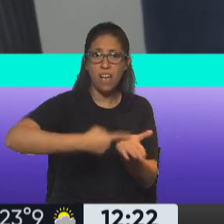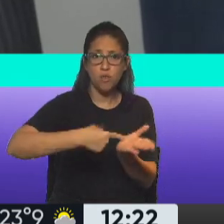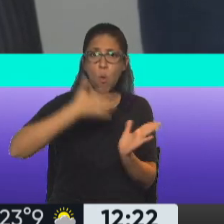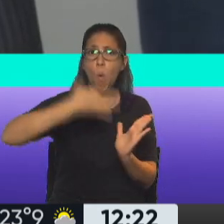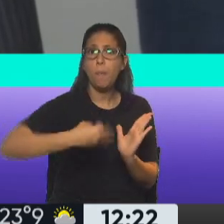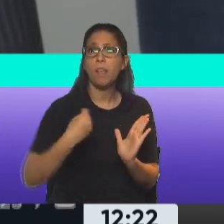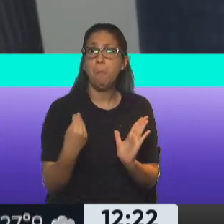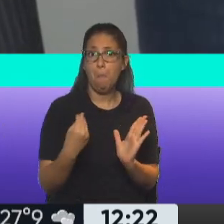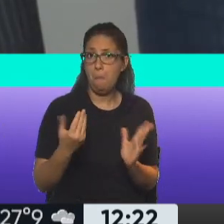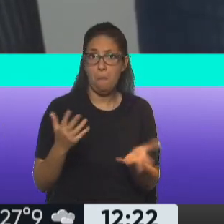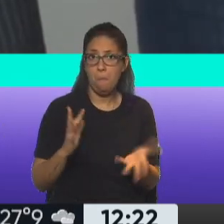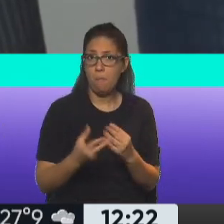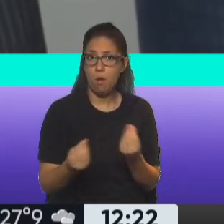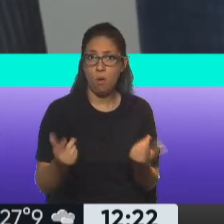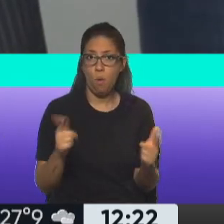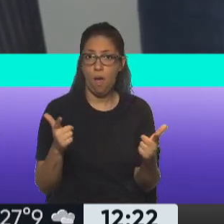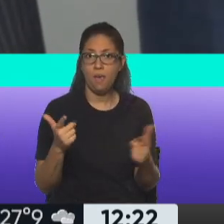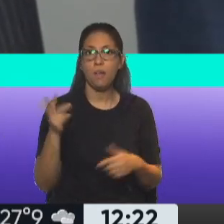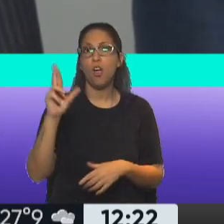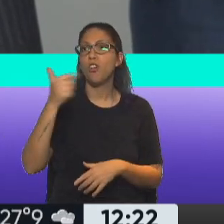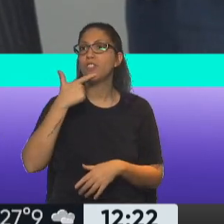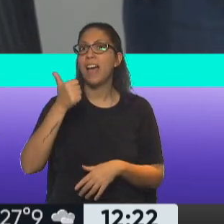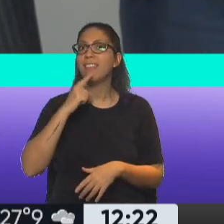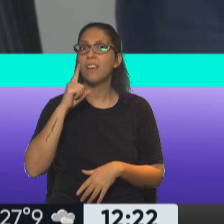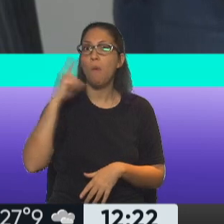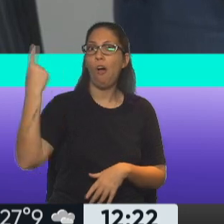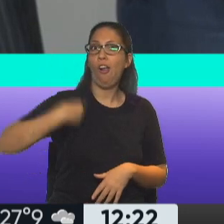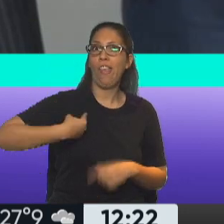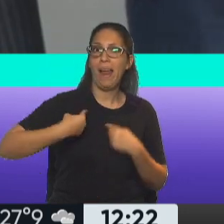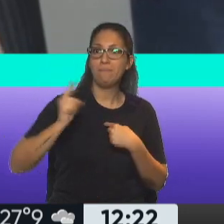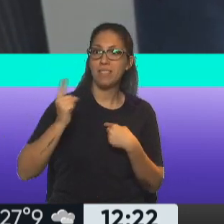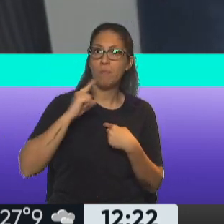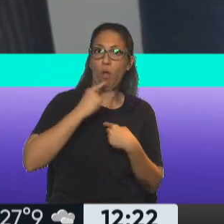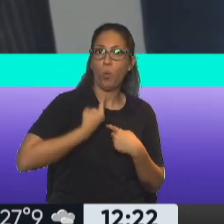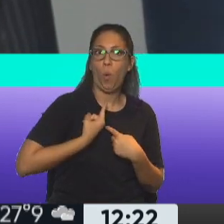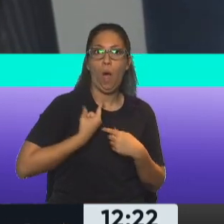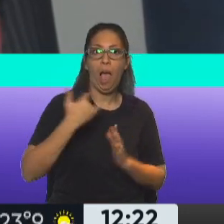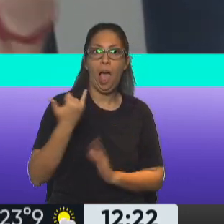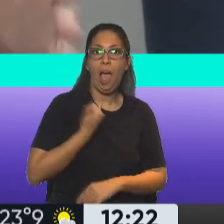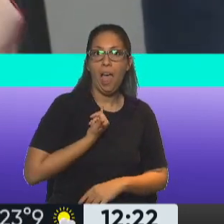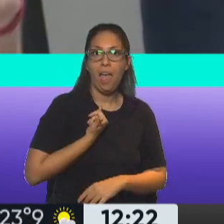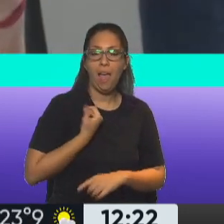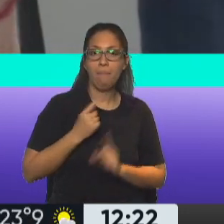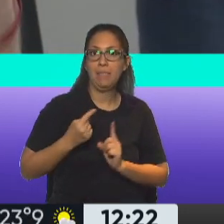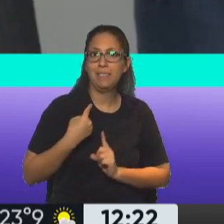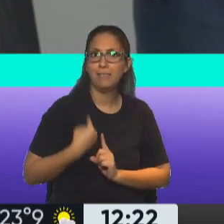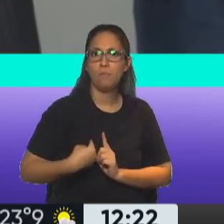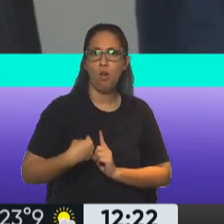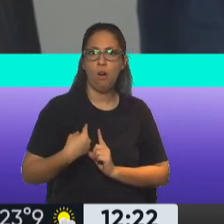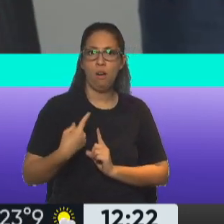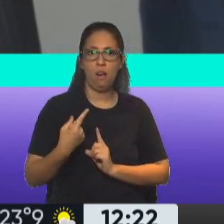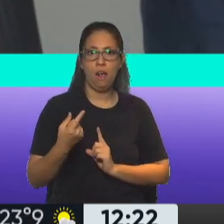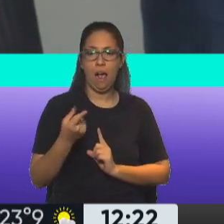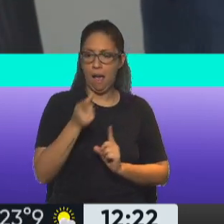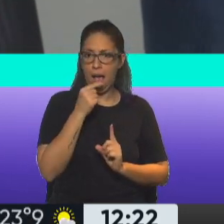además Rosati, que se da órdenes a sí mismo y se autonotifica y dice, bueno, que